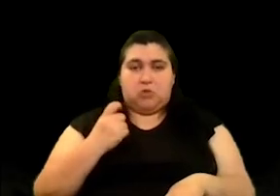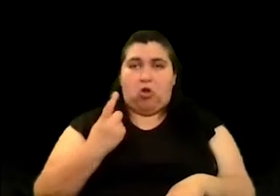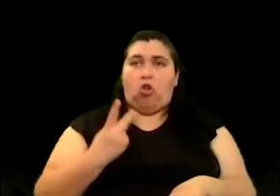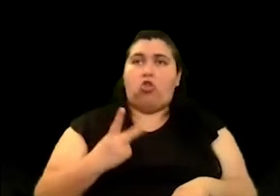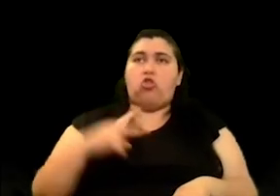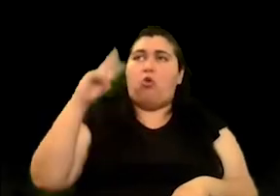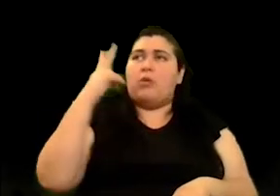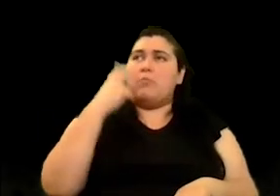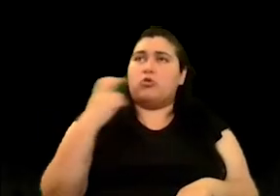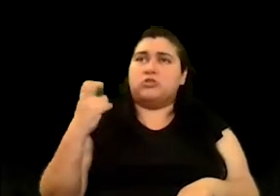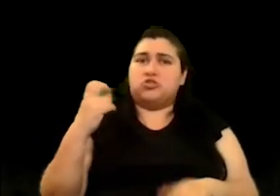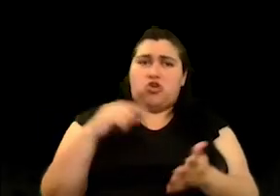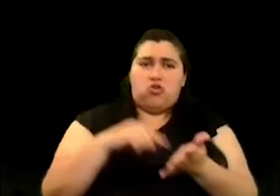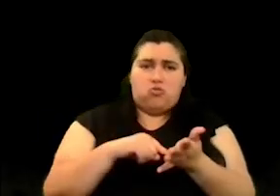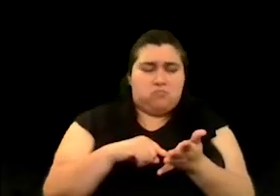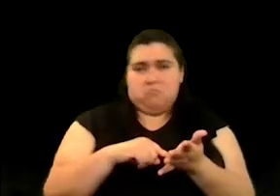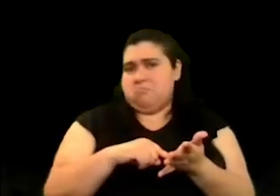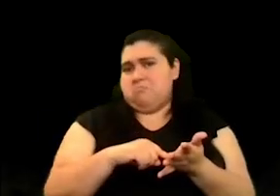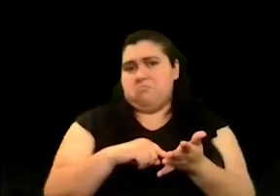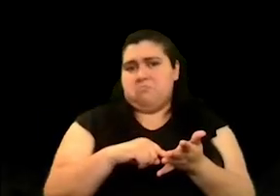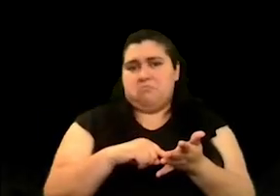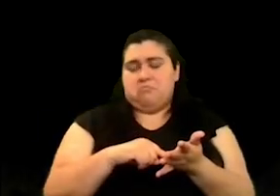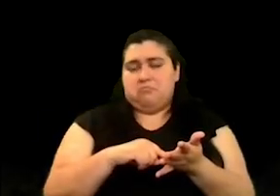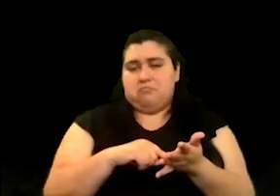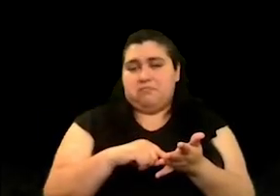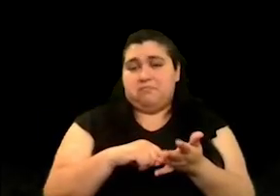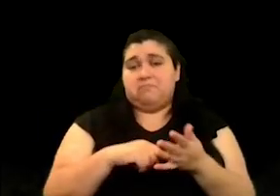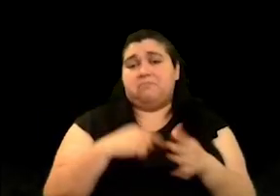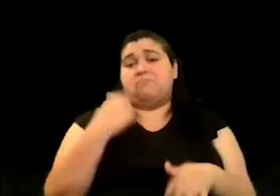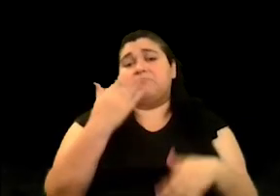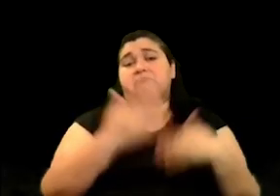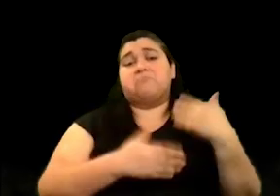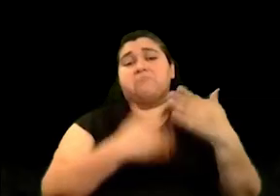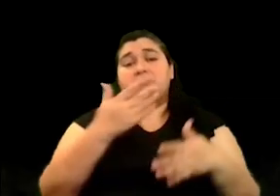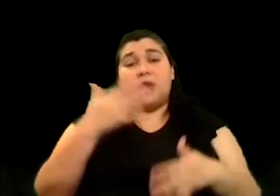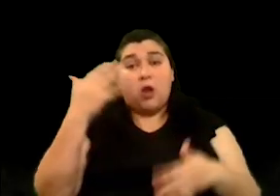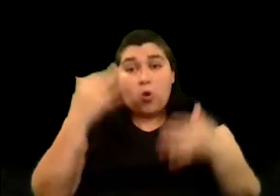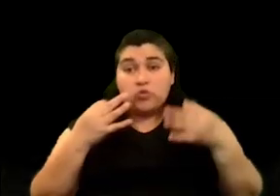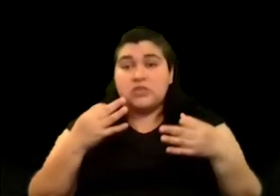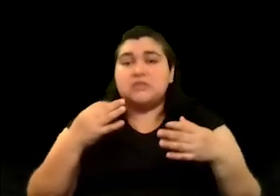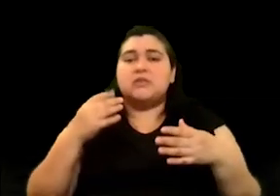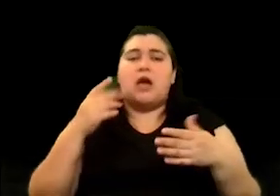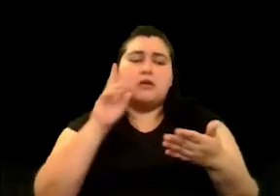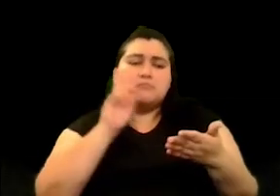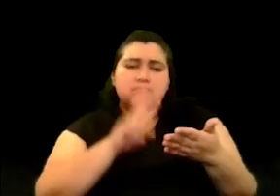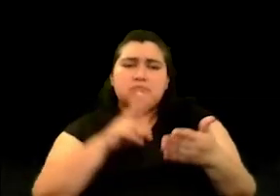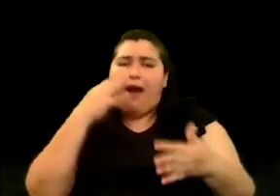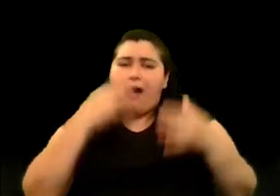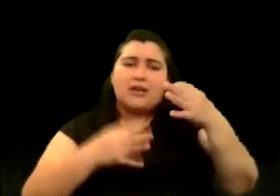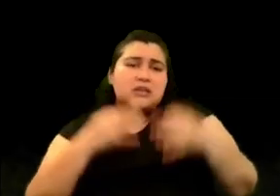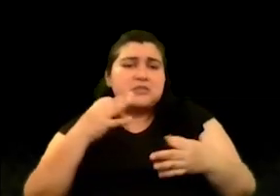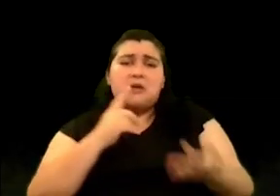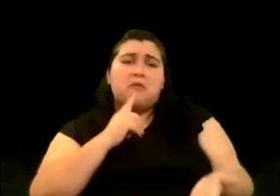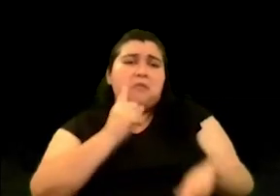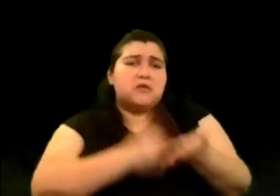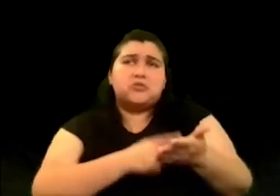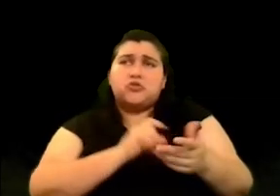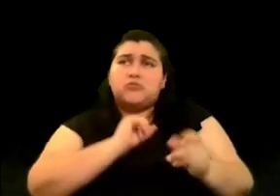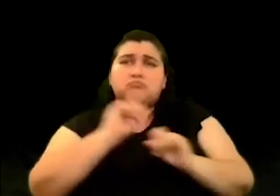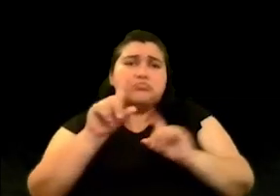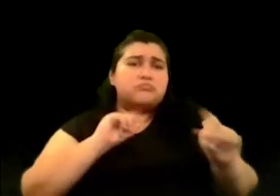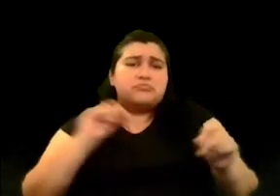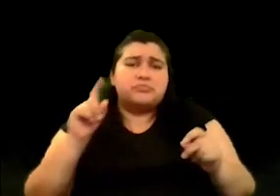imposición. Pero el poco tiempo que uno ve que las jurisdicciones son libres de organizar su derecho tributario como mejor les